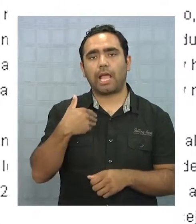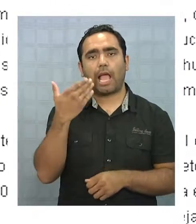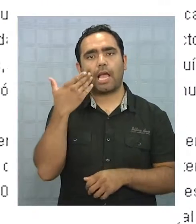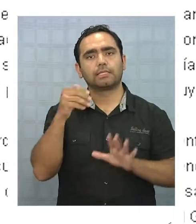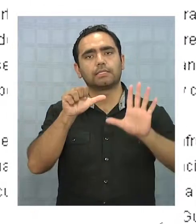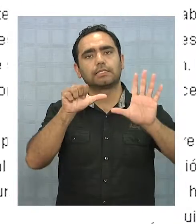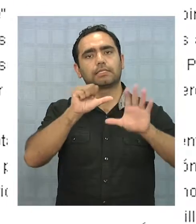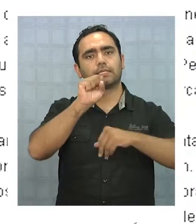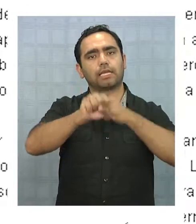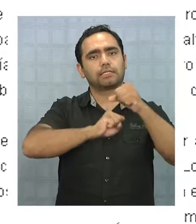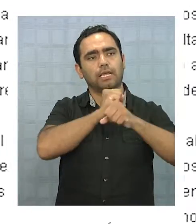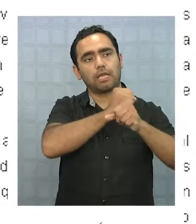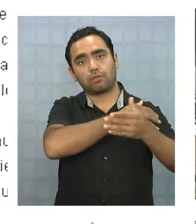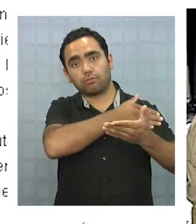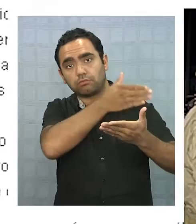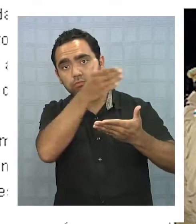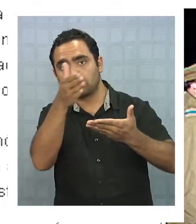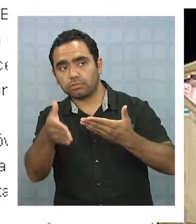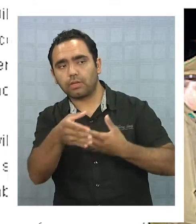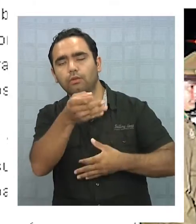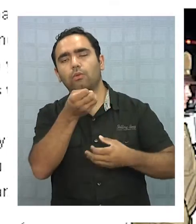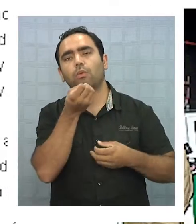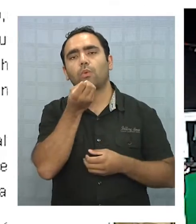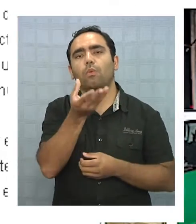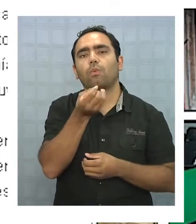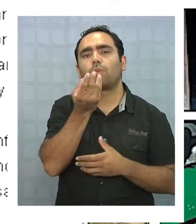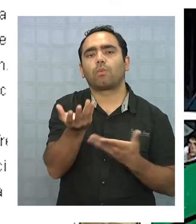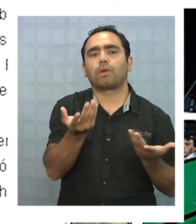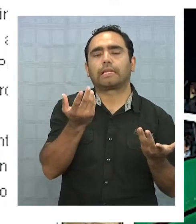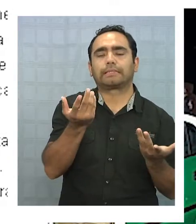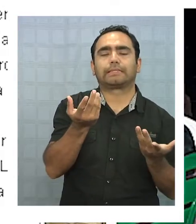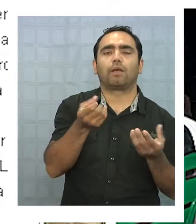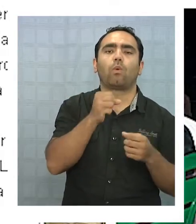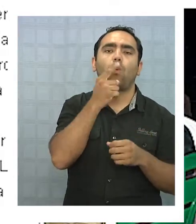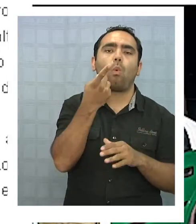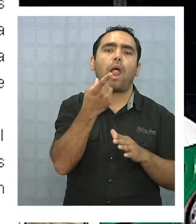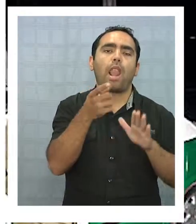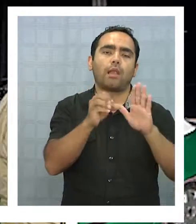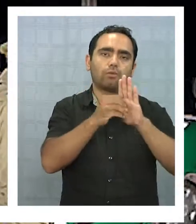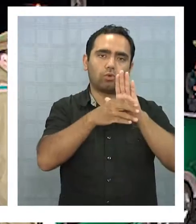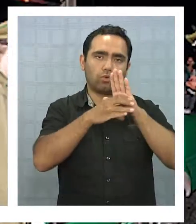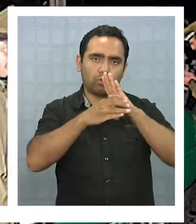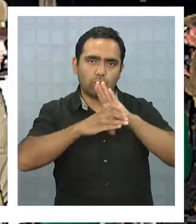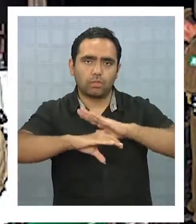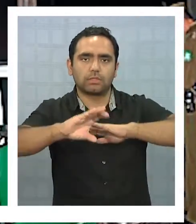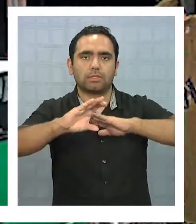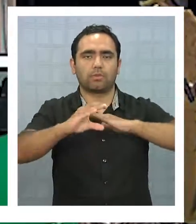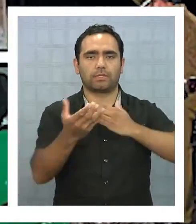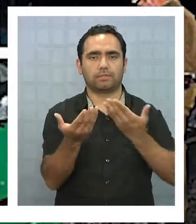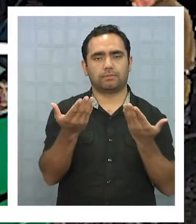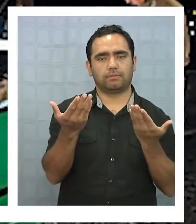este episodio nos cuenta las dolorosas consecuencias que le trajo su comportamiento.